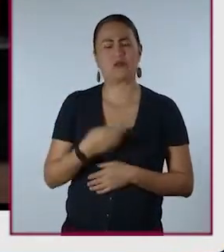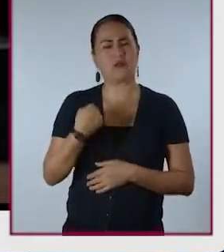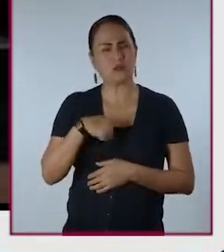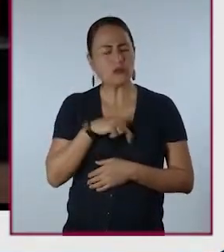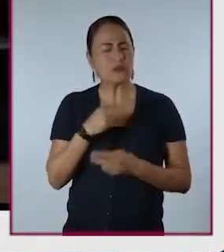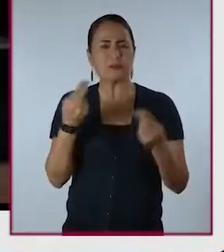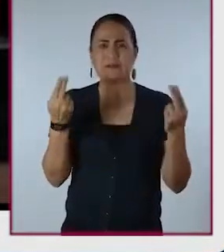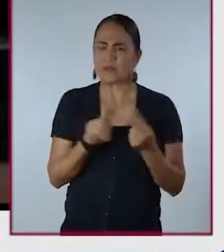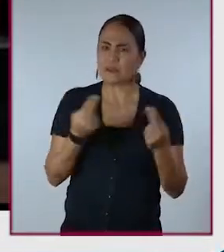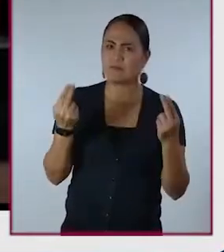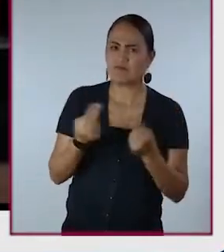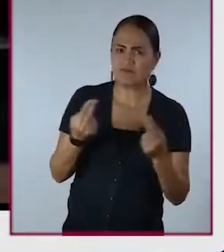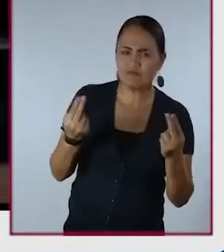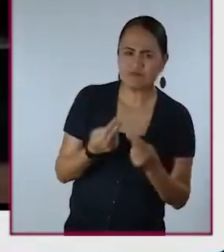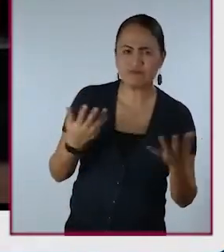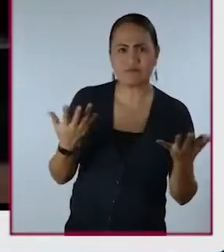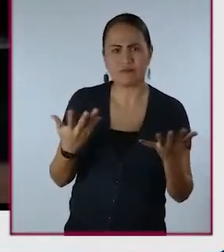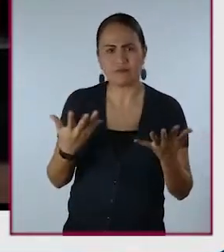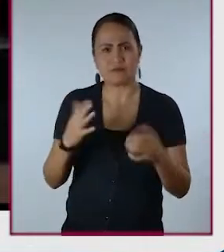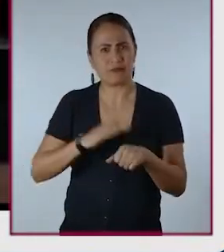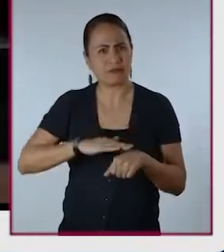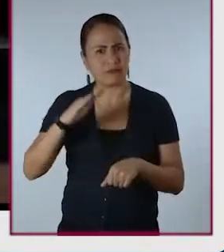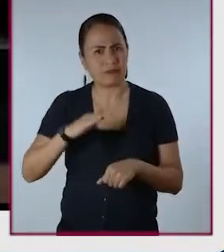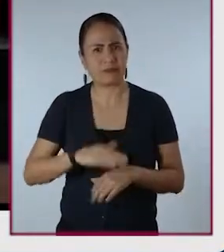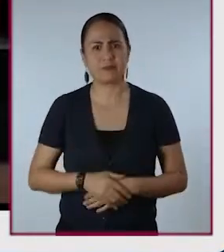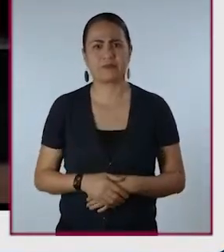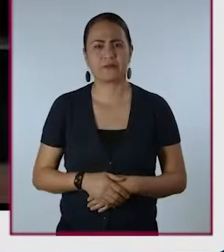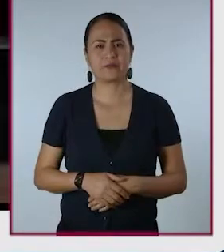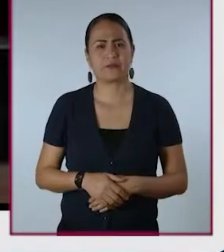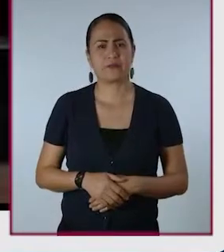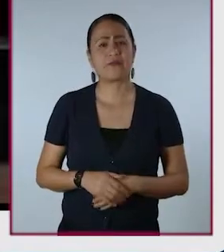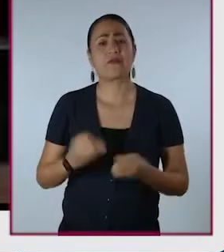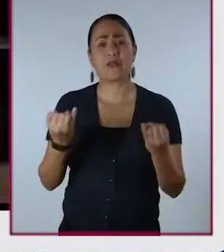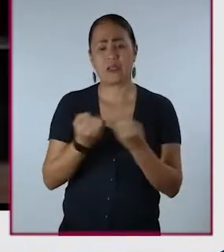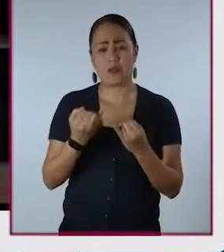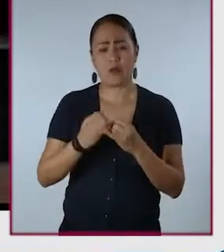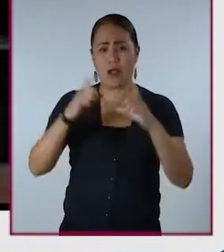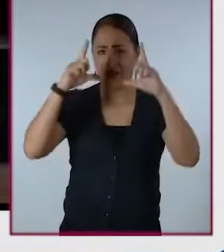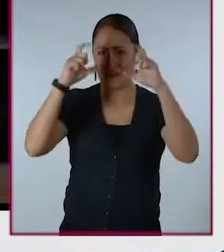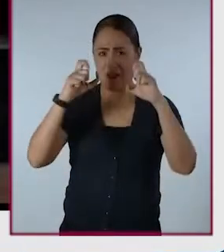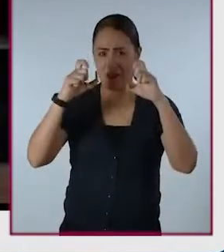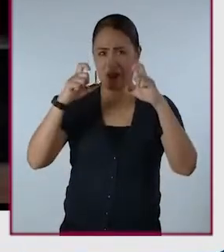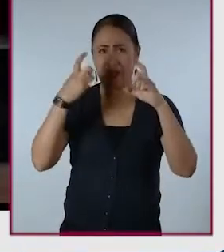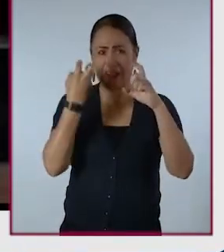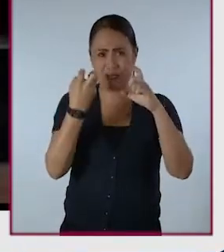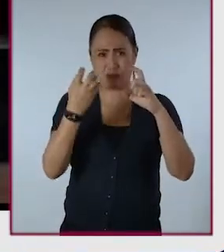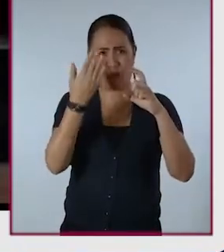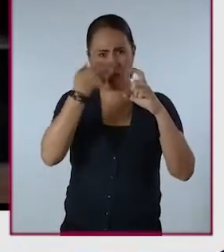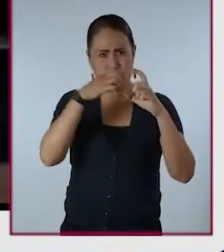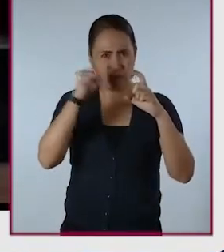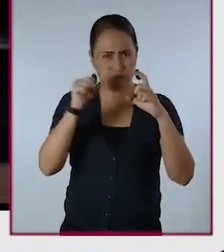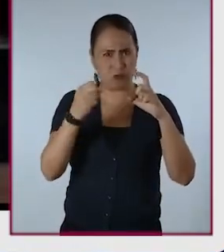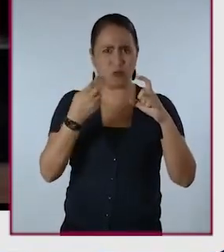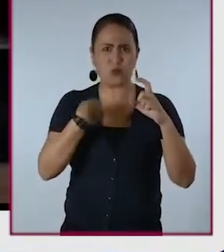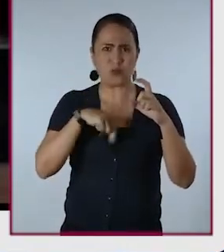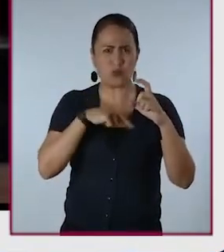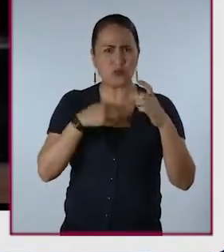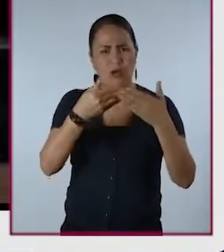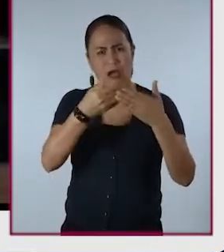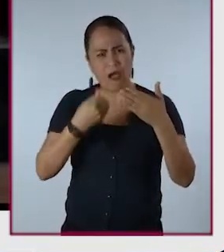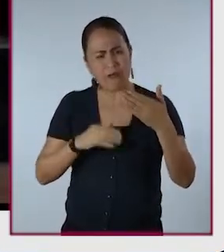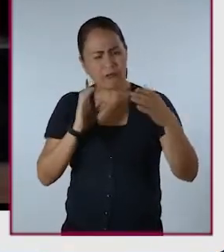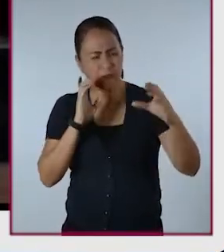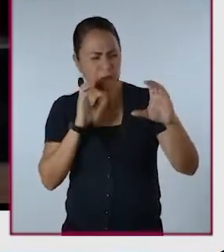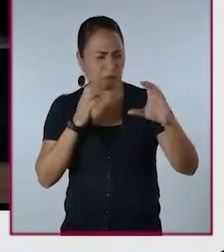necesidad. También se crea la necesidad de dominar el aparato. Nadie puede usar un aparato si no lo